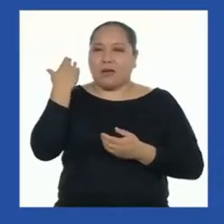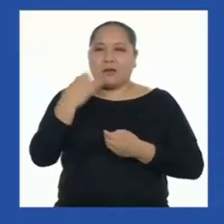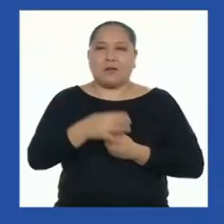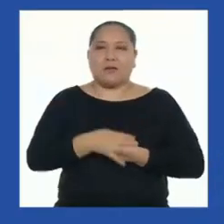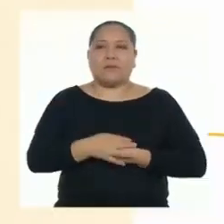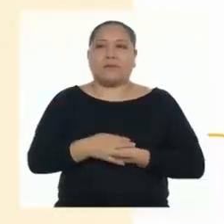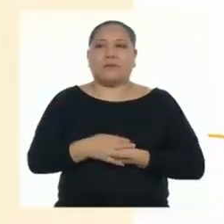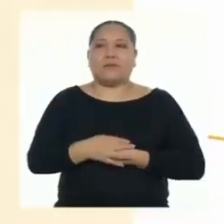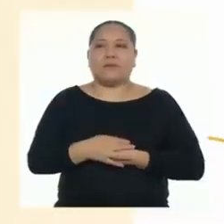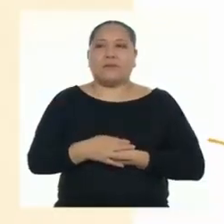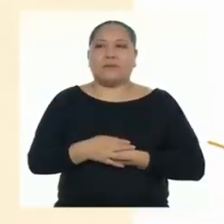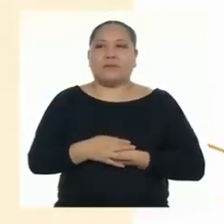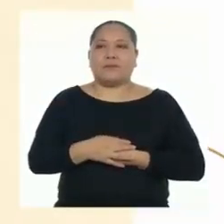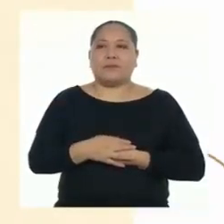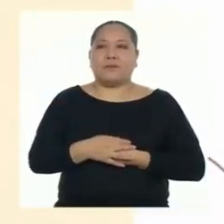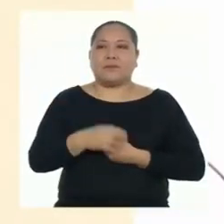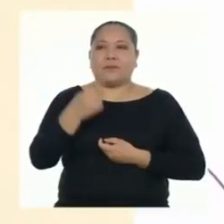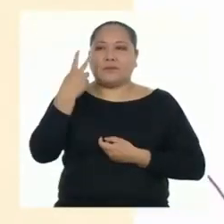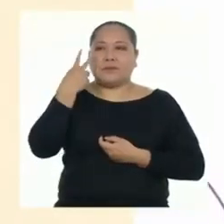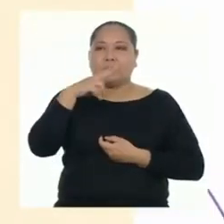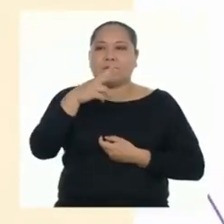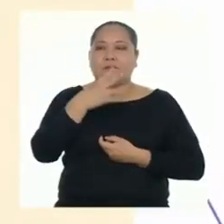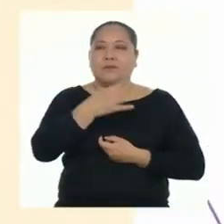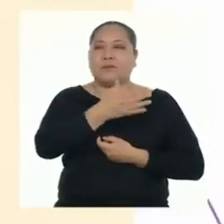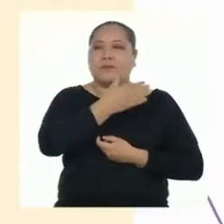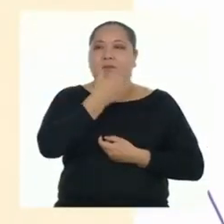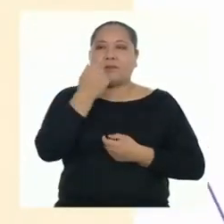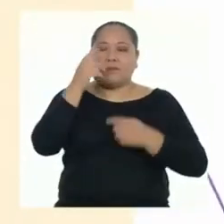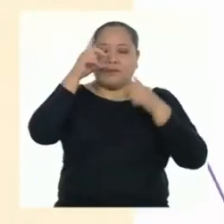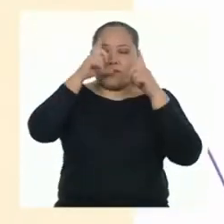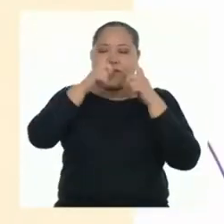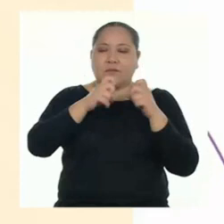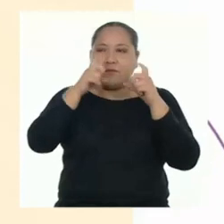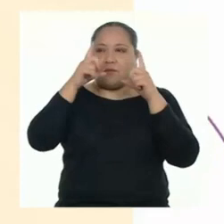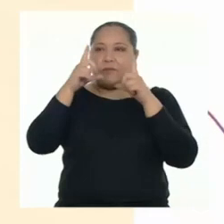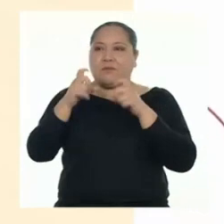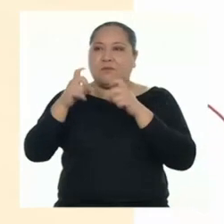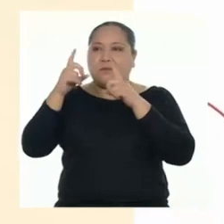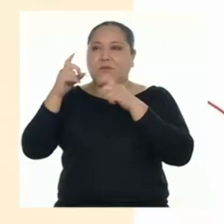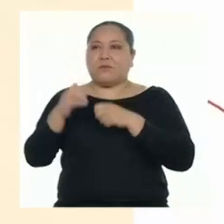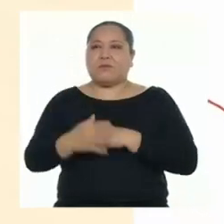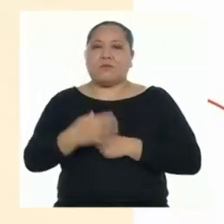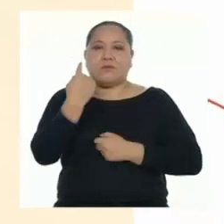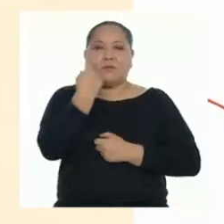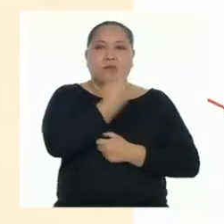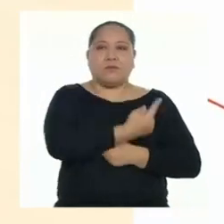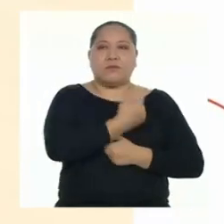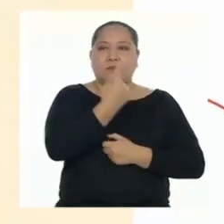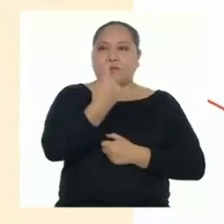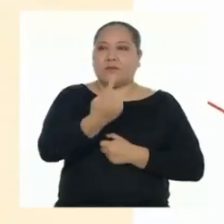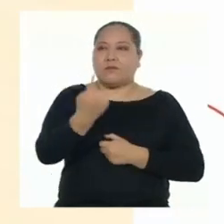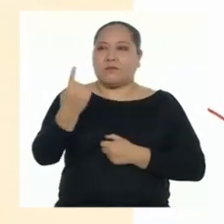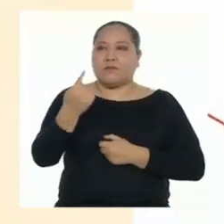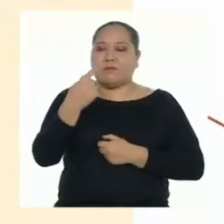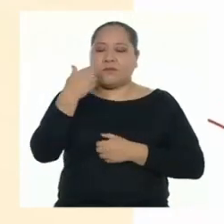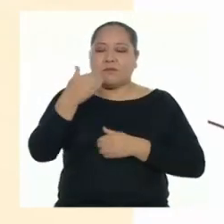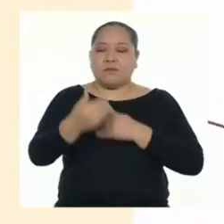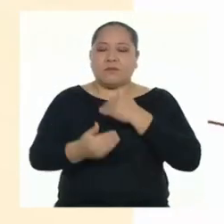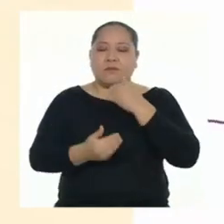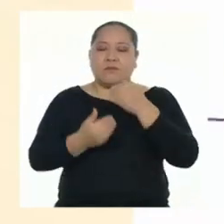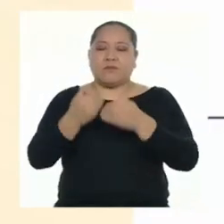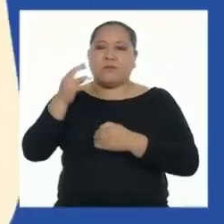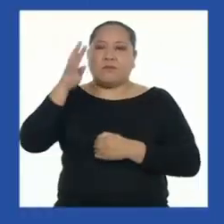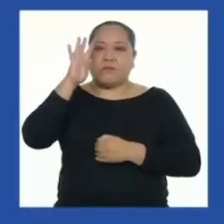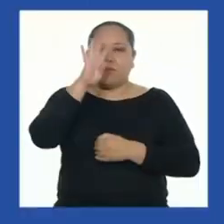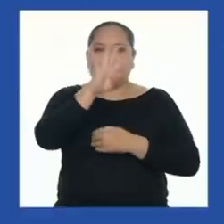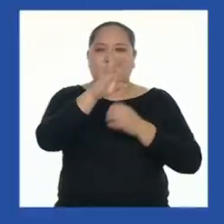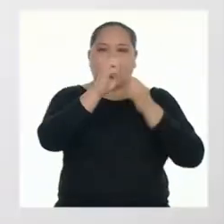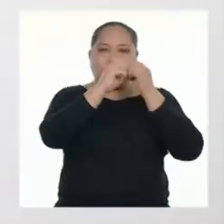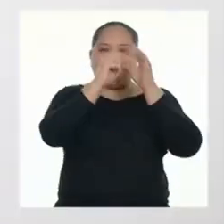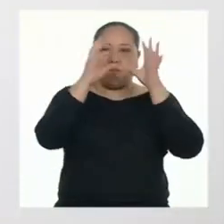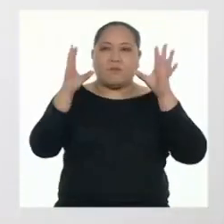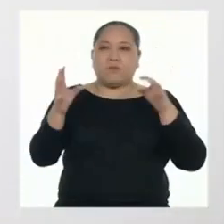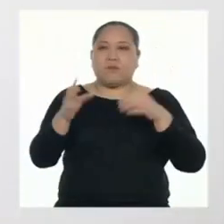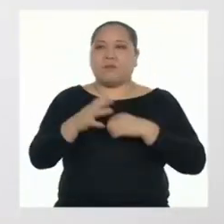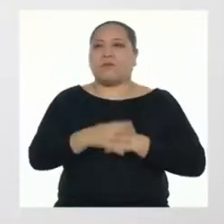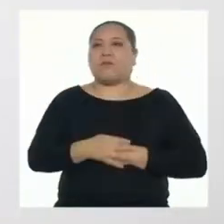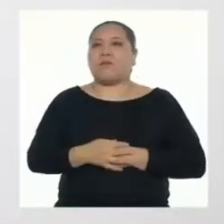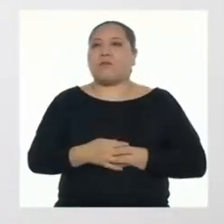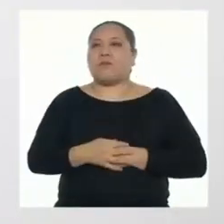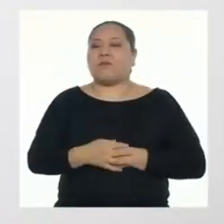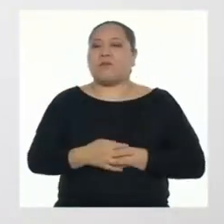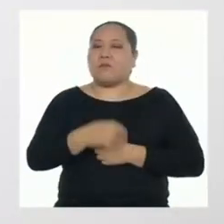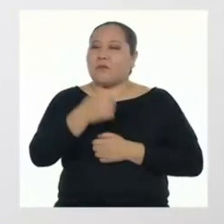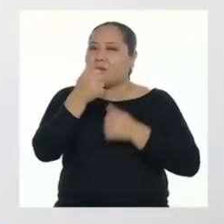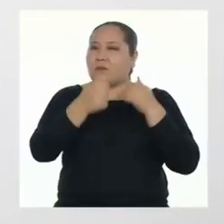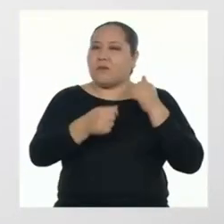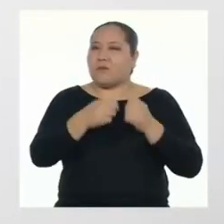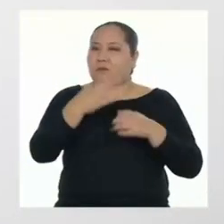principio. Para tener mejor registro, les tomé fotos con mi celular a cada una de ellas durante los 4 días. ¿De qué